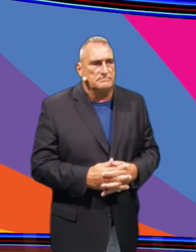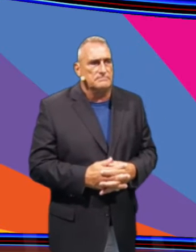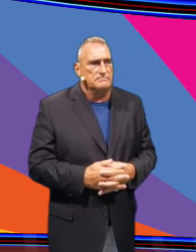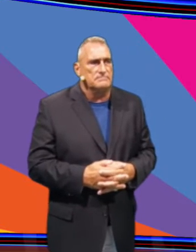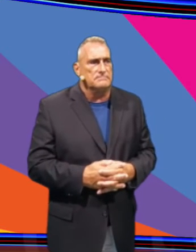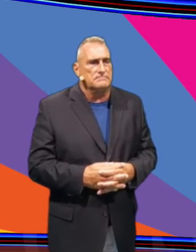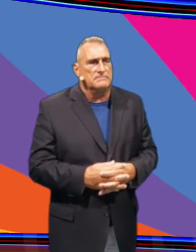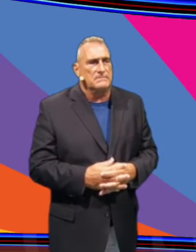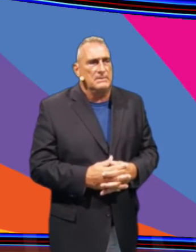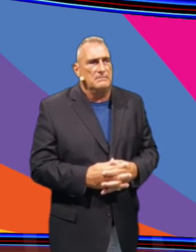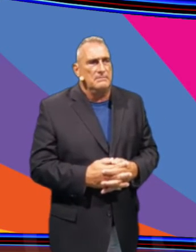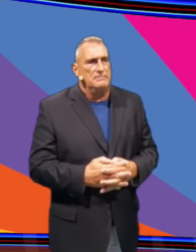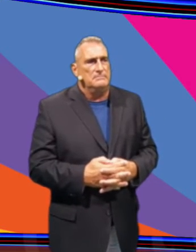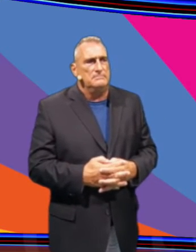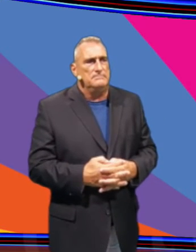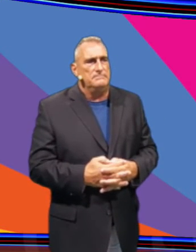es a ver,